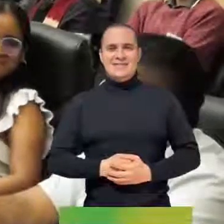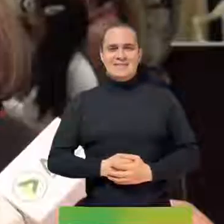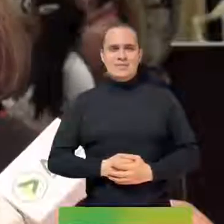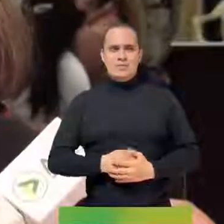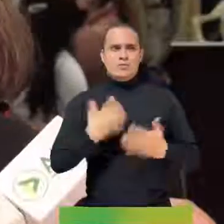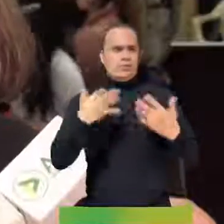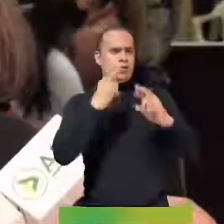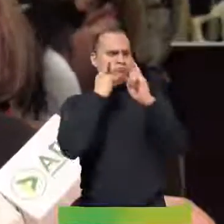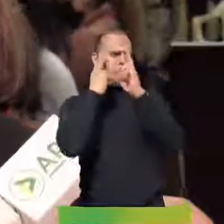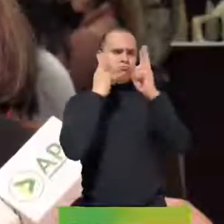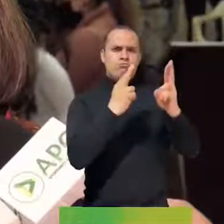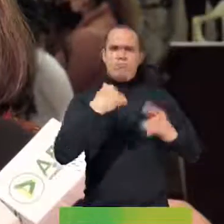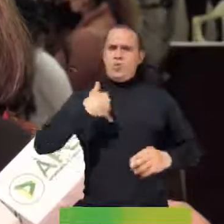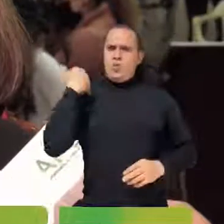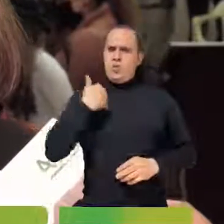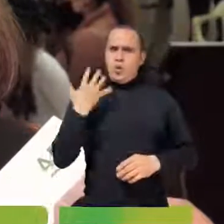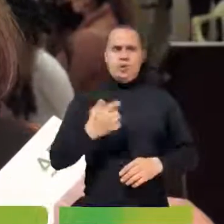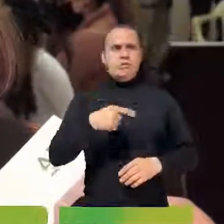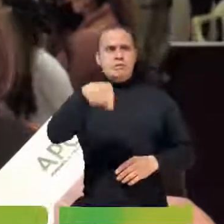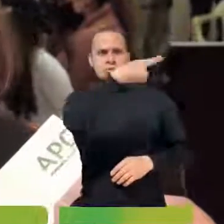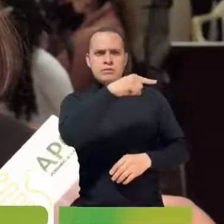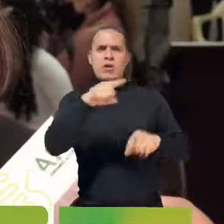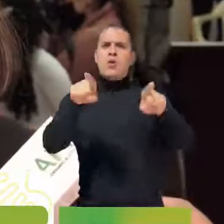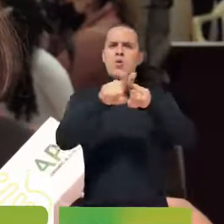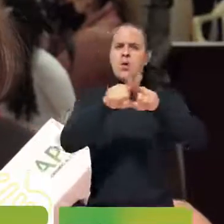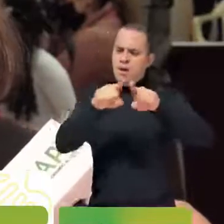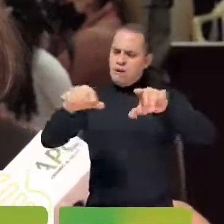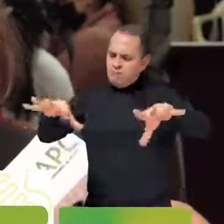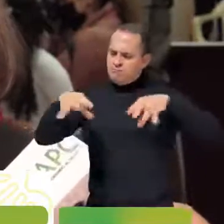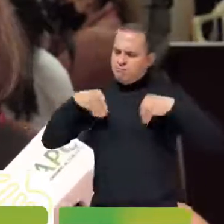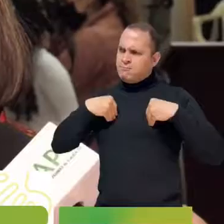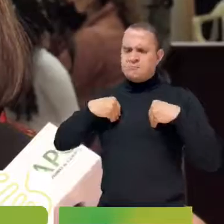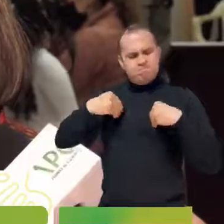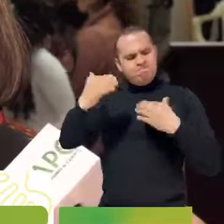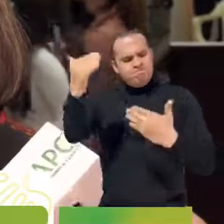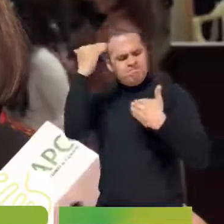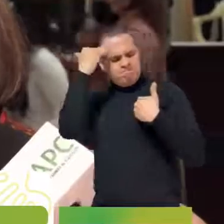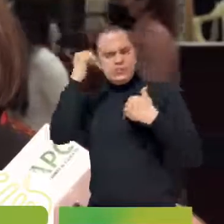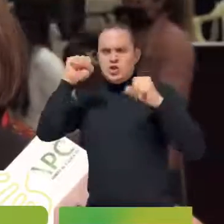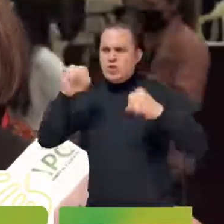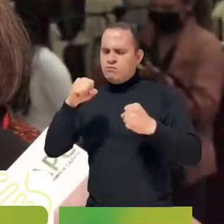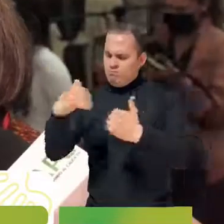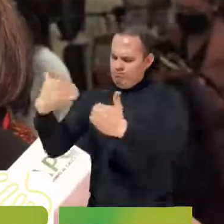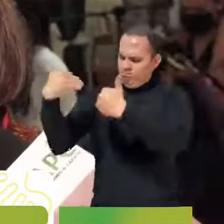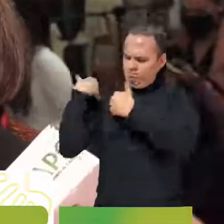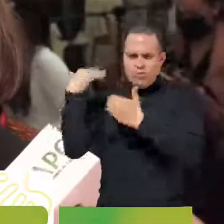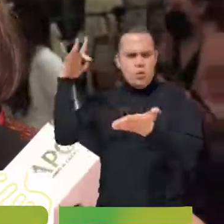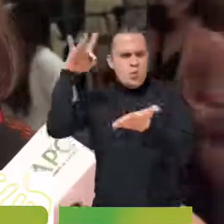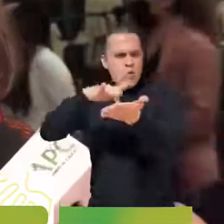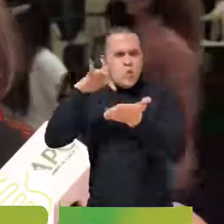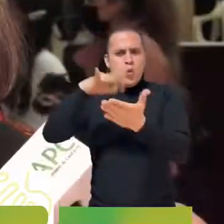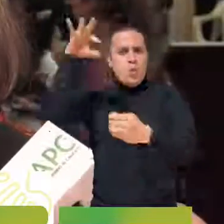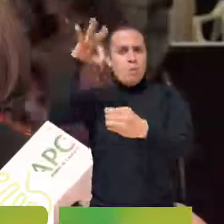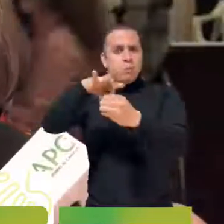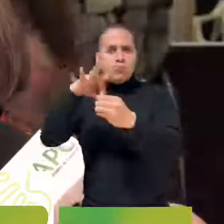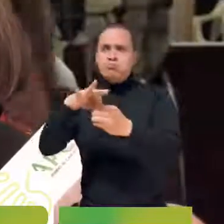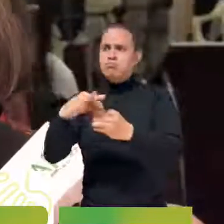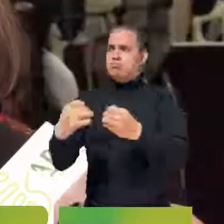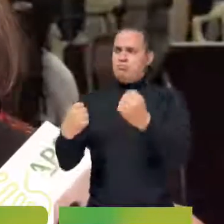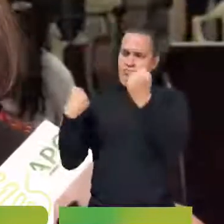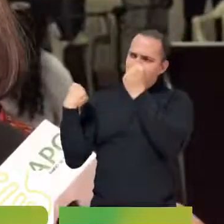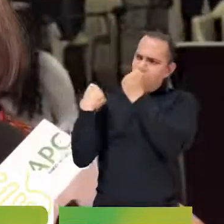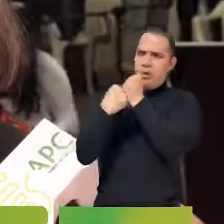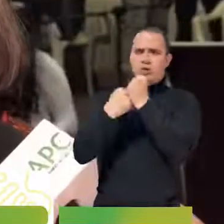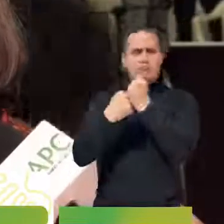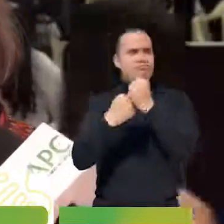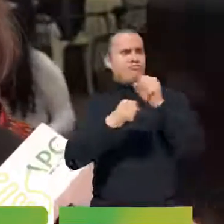Reconozco a los jóvenes, reconozco que se hayan tomado esta tarea de participar en las elecciones, de ser representados, de ser votados